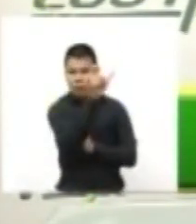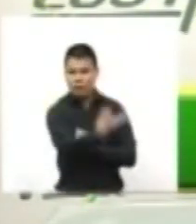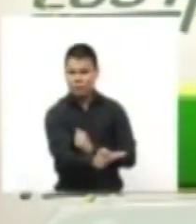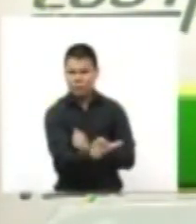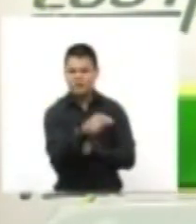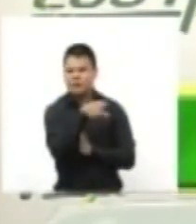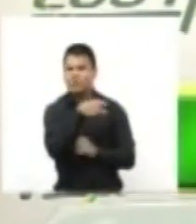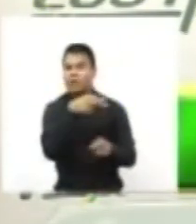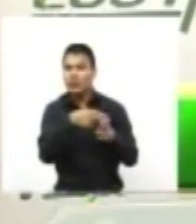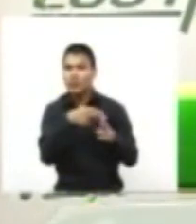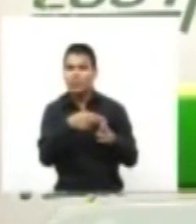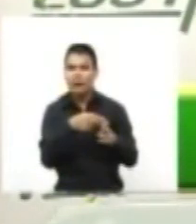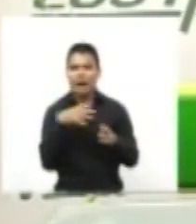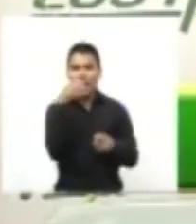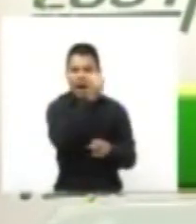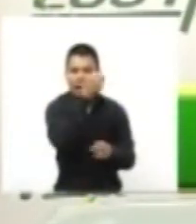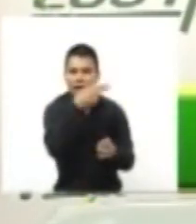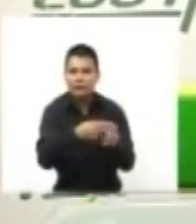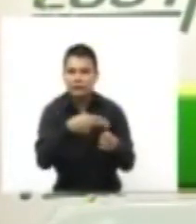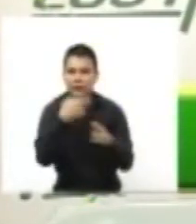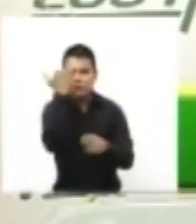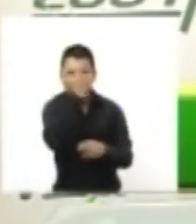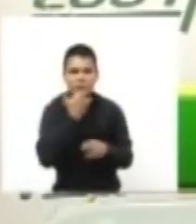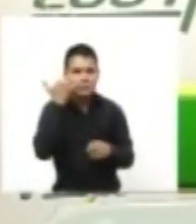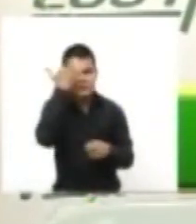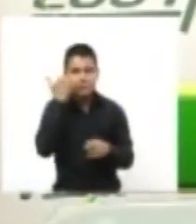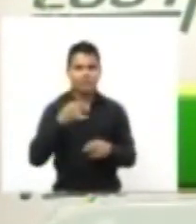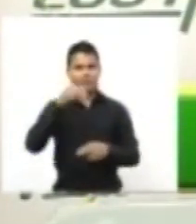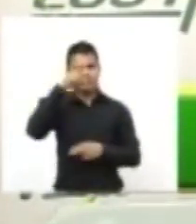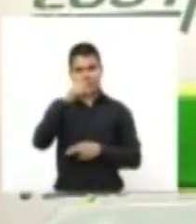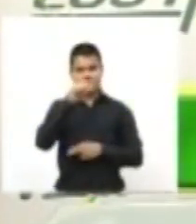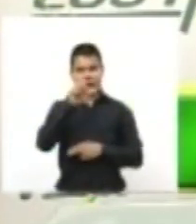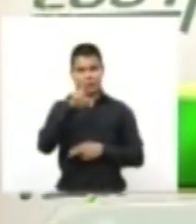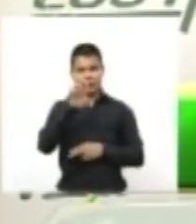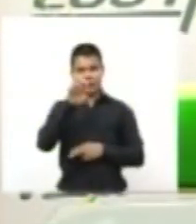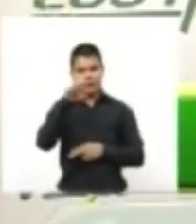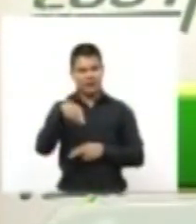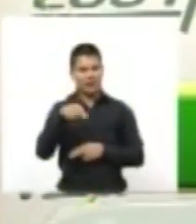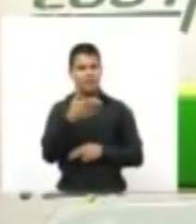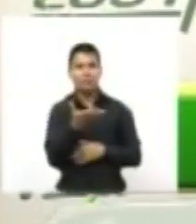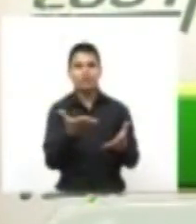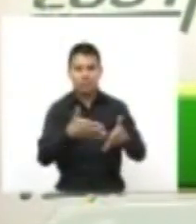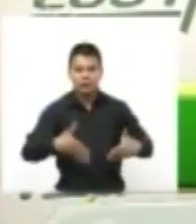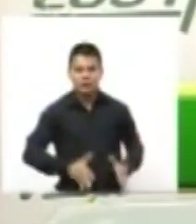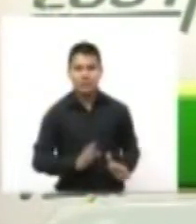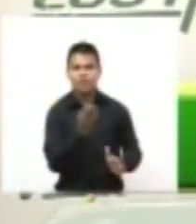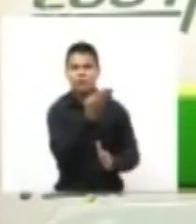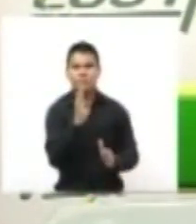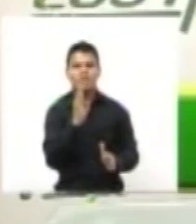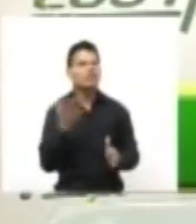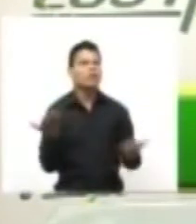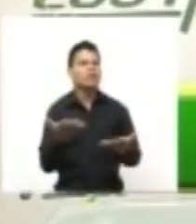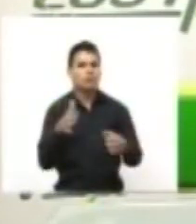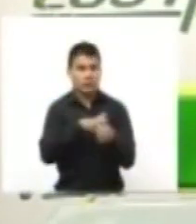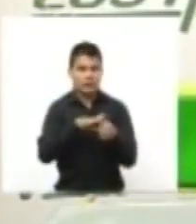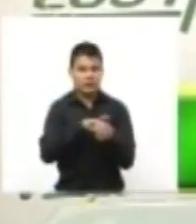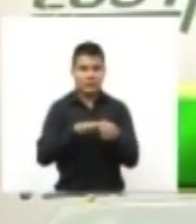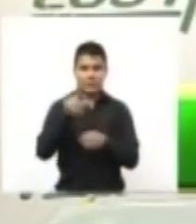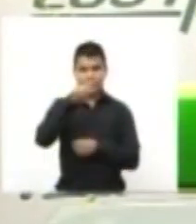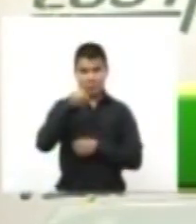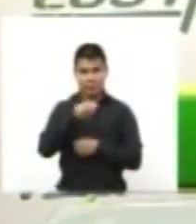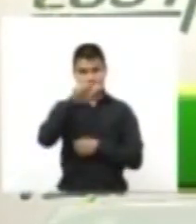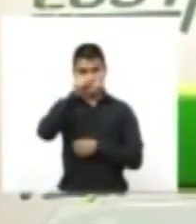Karen Melisa Noriega, quien sería oriunda de la ciudad de Barranquilla. De acuerdo a información entregada por los familiares, la mujer vivía en el barrio San Felipe y viajó ayer